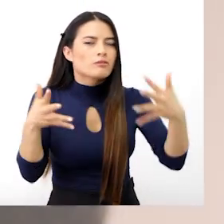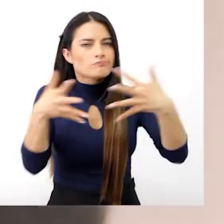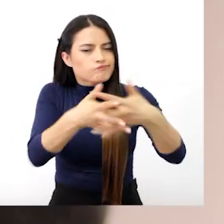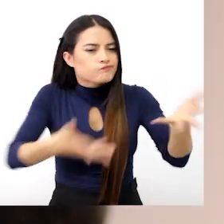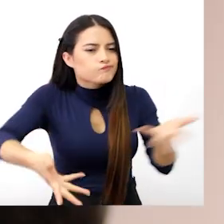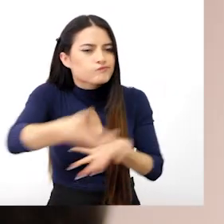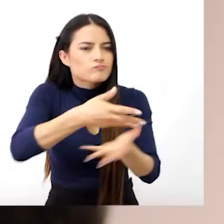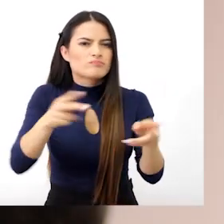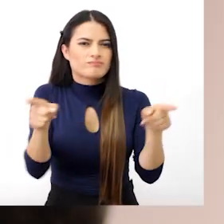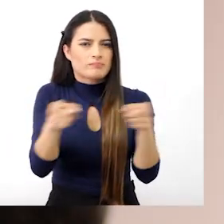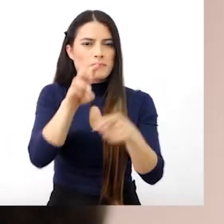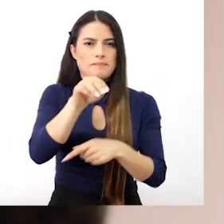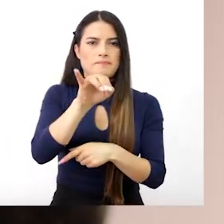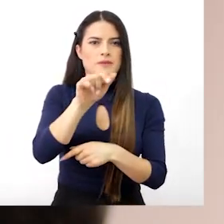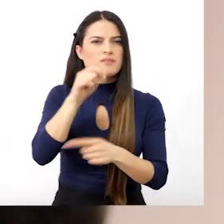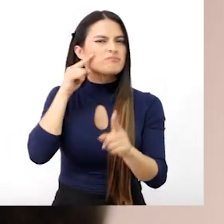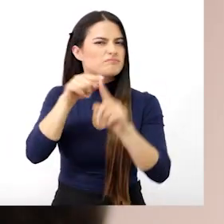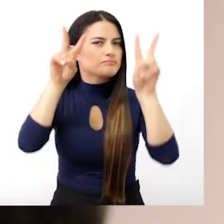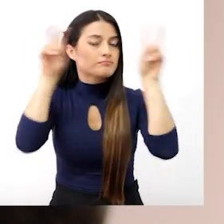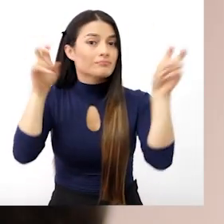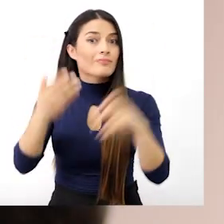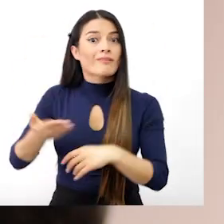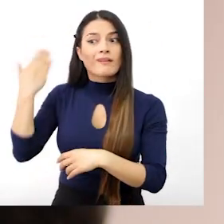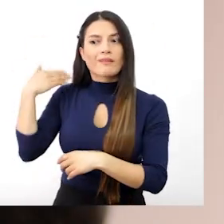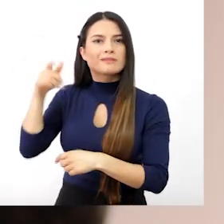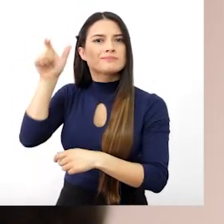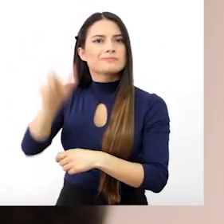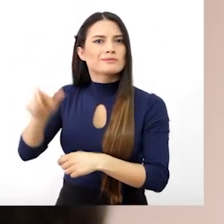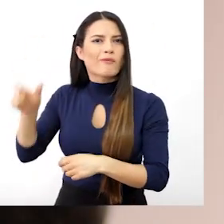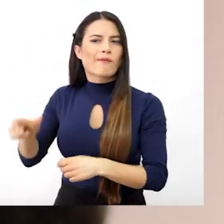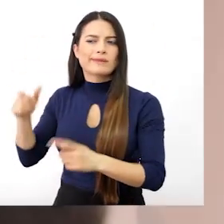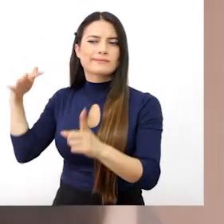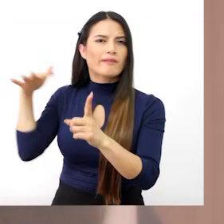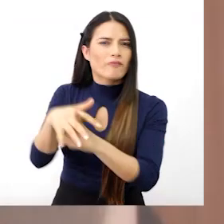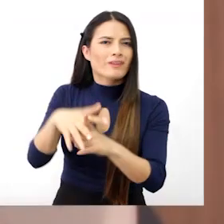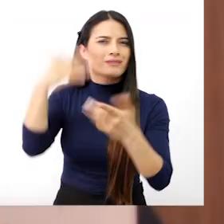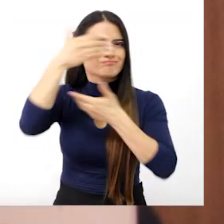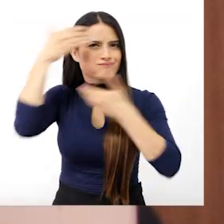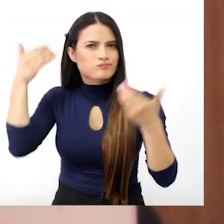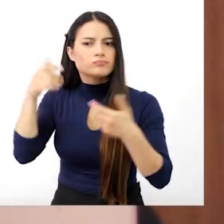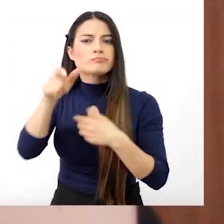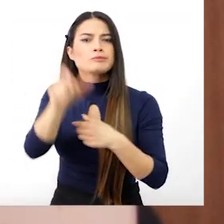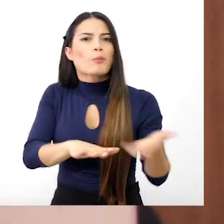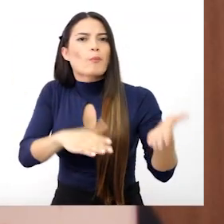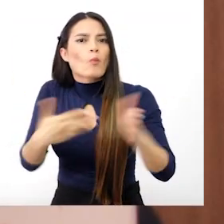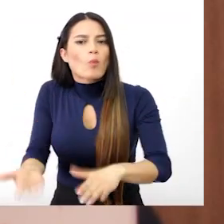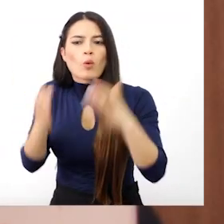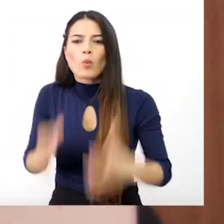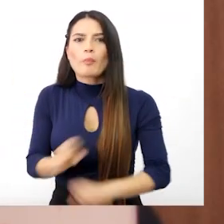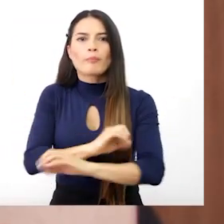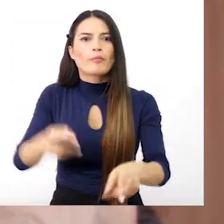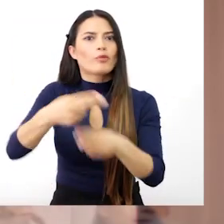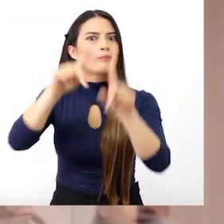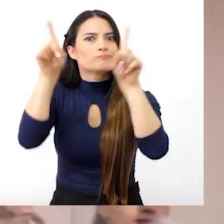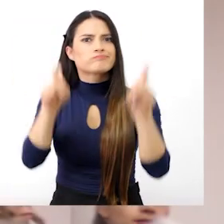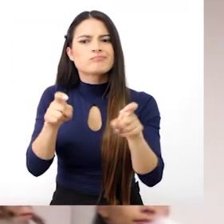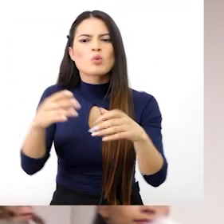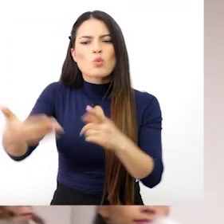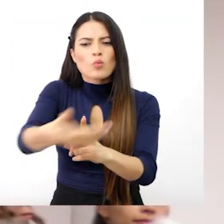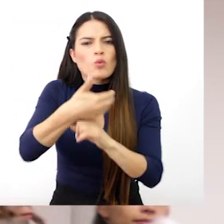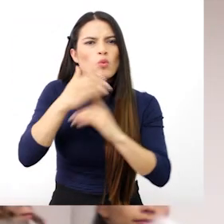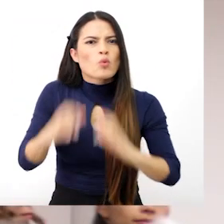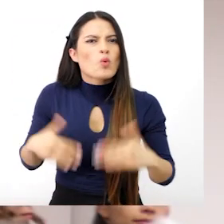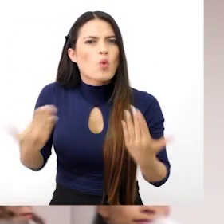MIA para la elaboración de los lineamientos para protocolos de salvaguardia y protección de cuerpos no identificados de